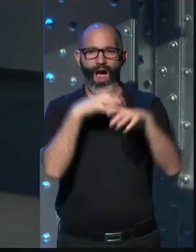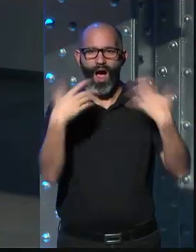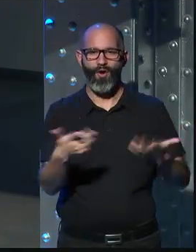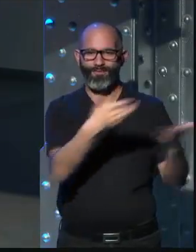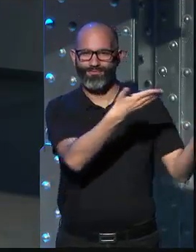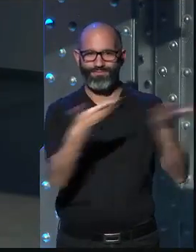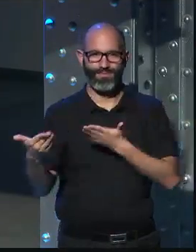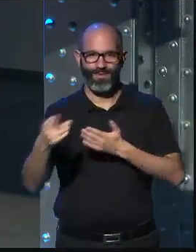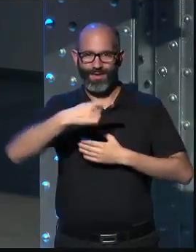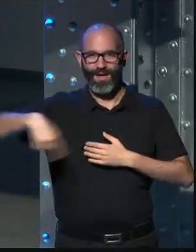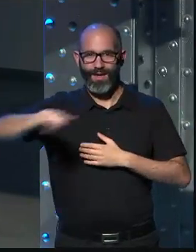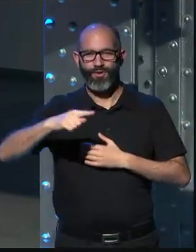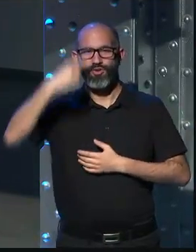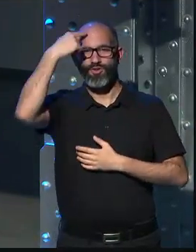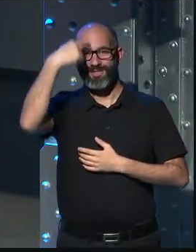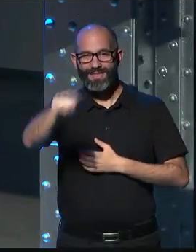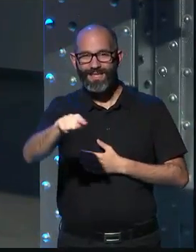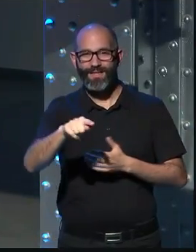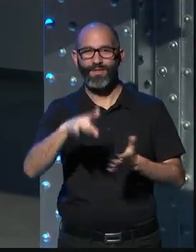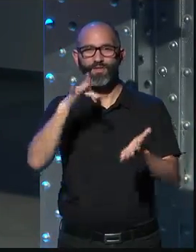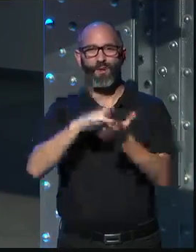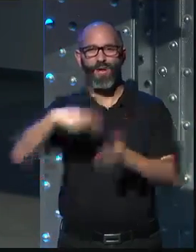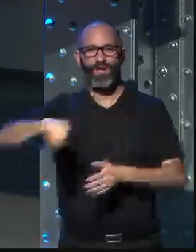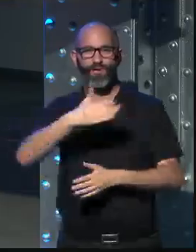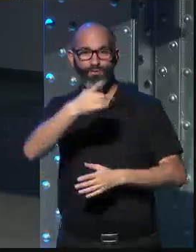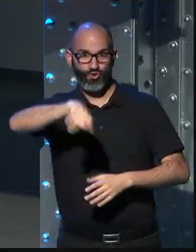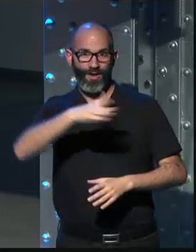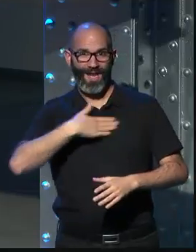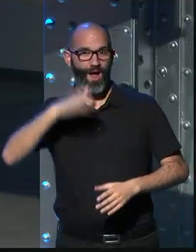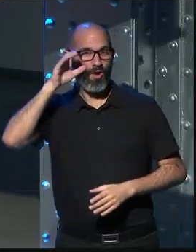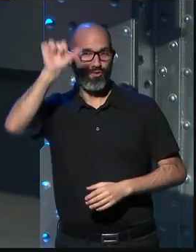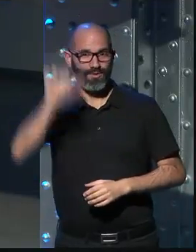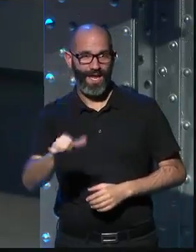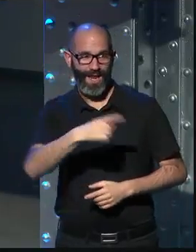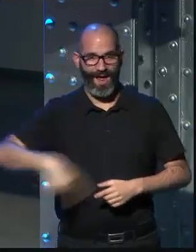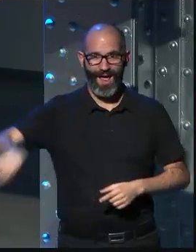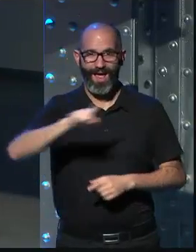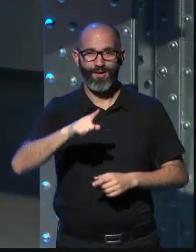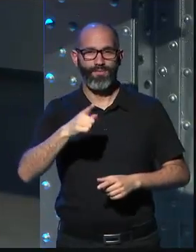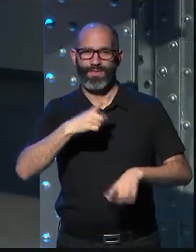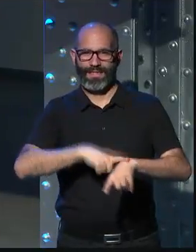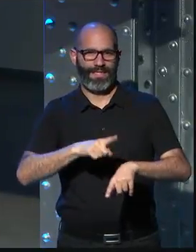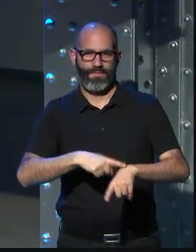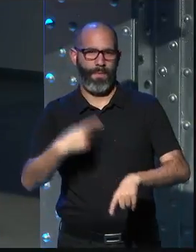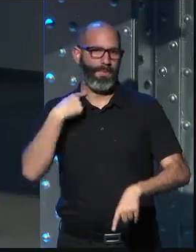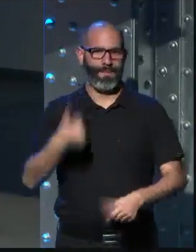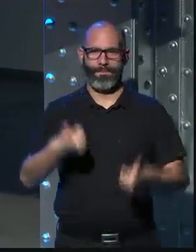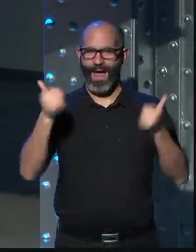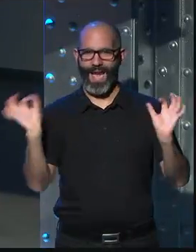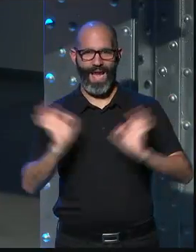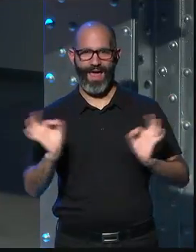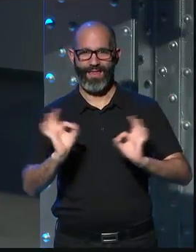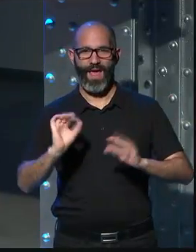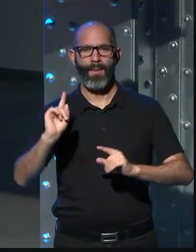hoy. Sé que lo que quieren es escucharles a ellos, así que no vamos a perder más tiempo.